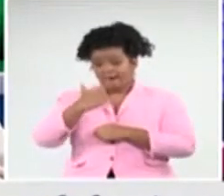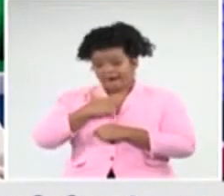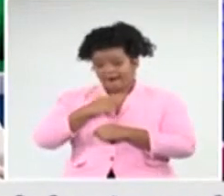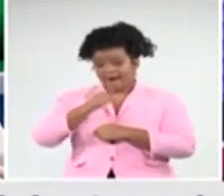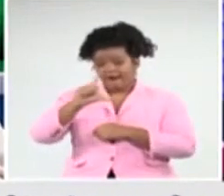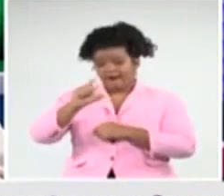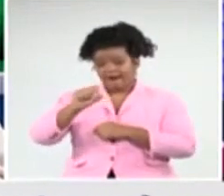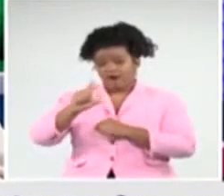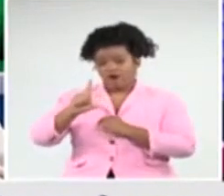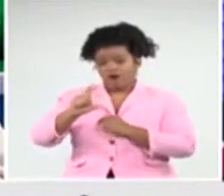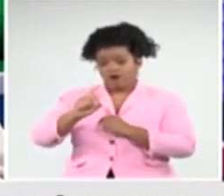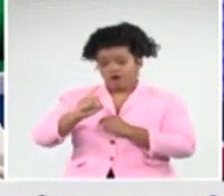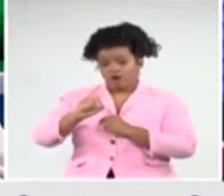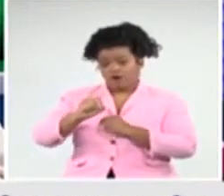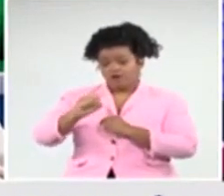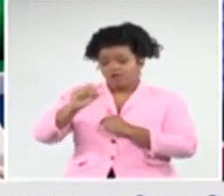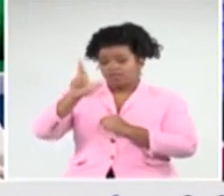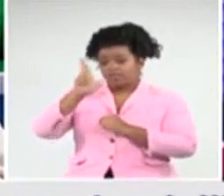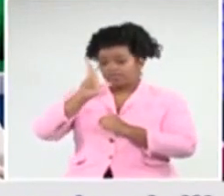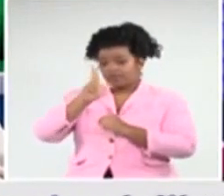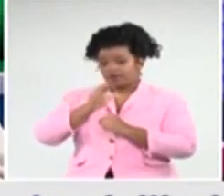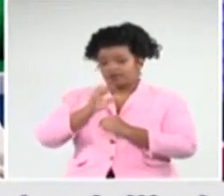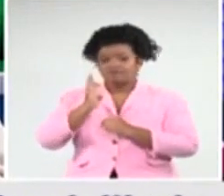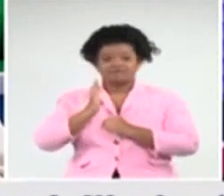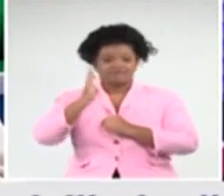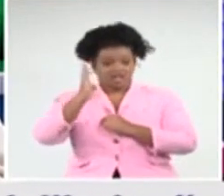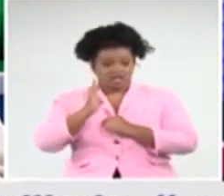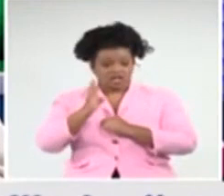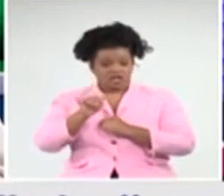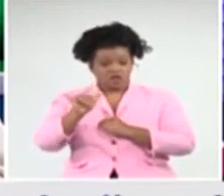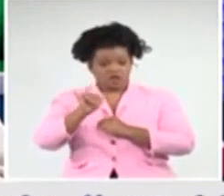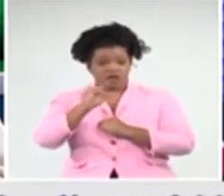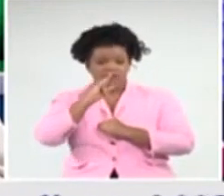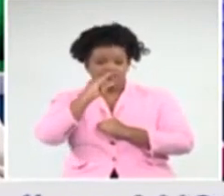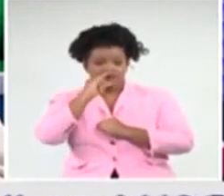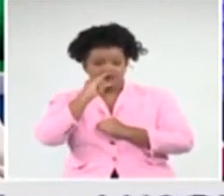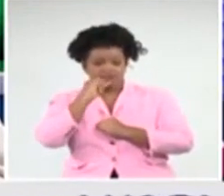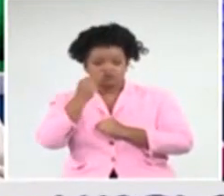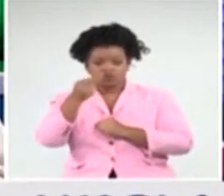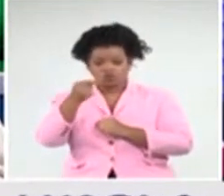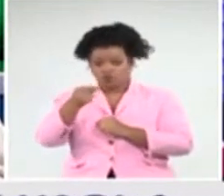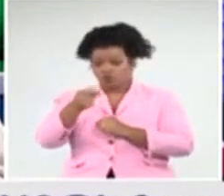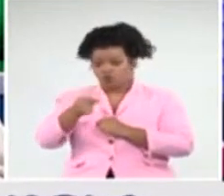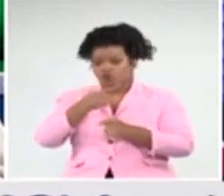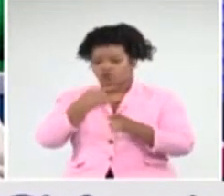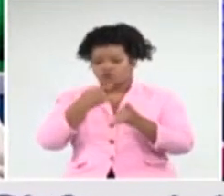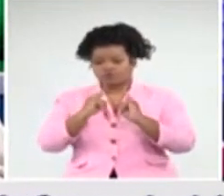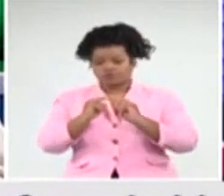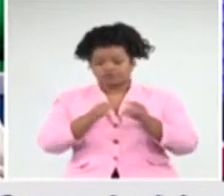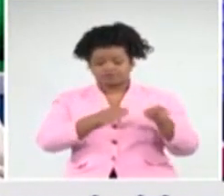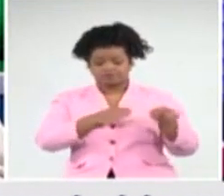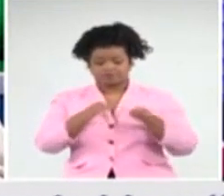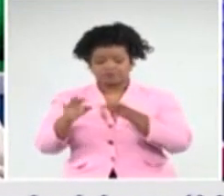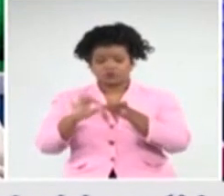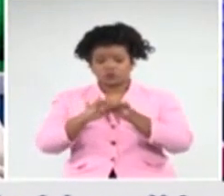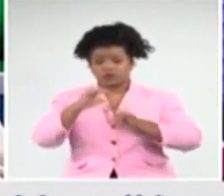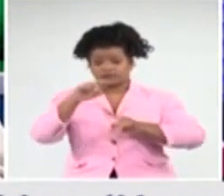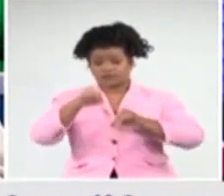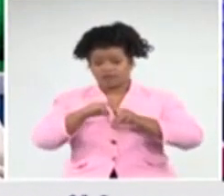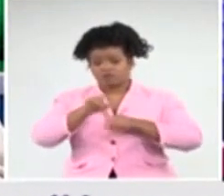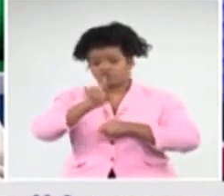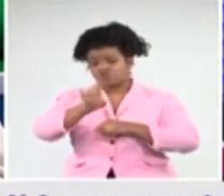Banes, un fallecido de cada uno de estos municipios. En la provincia de Guantánamo, 9